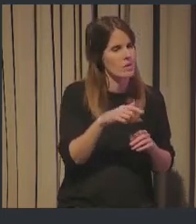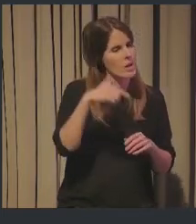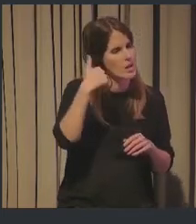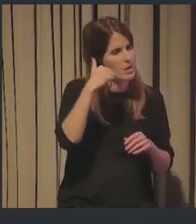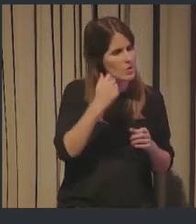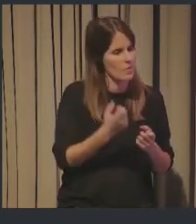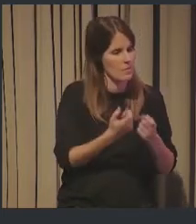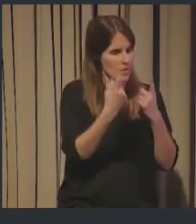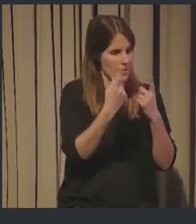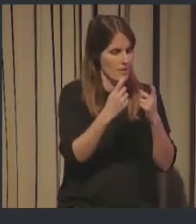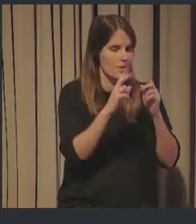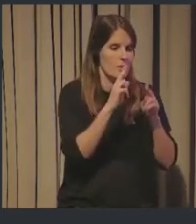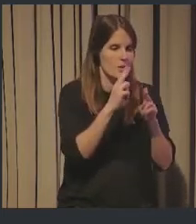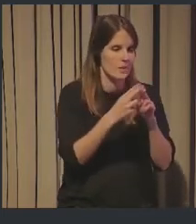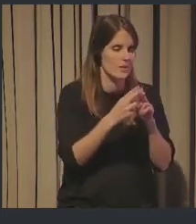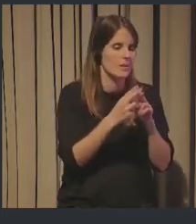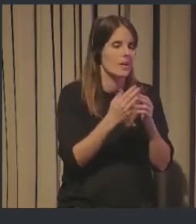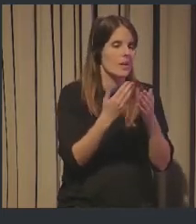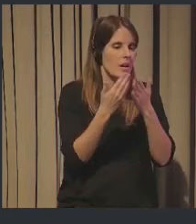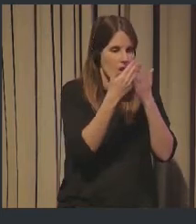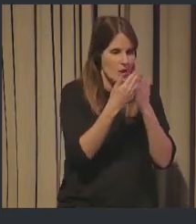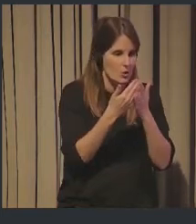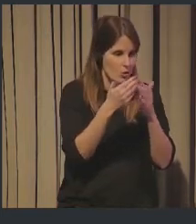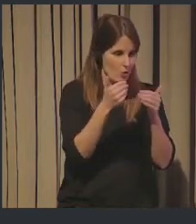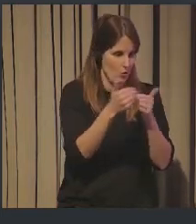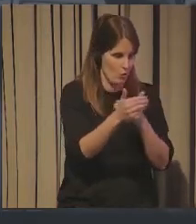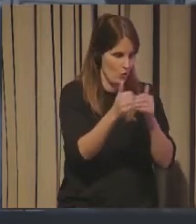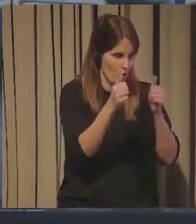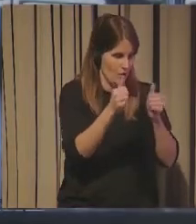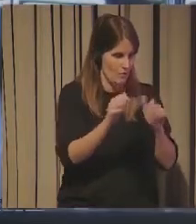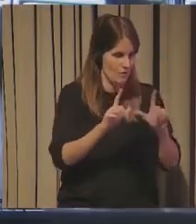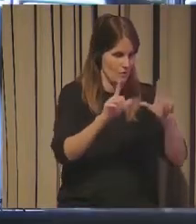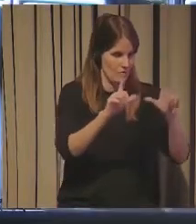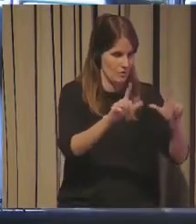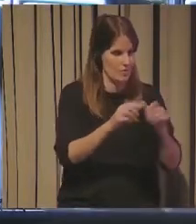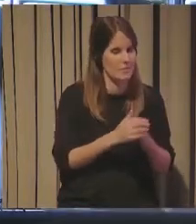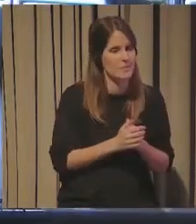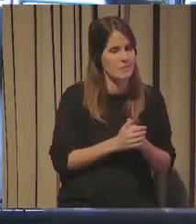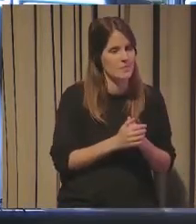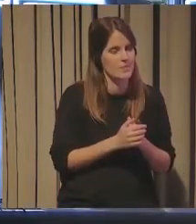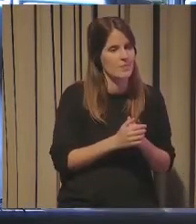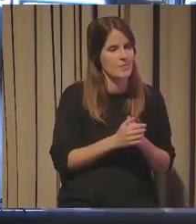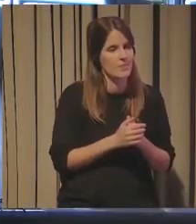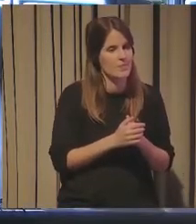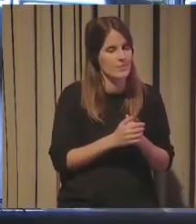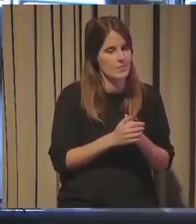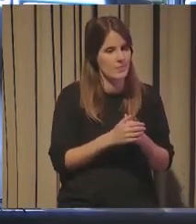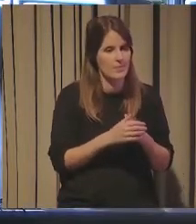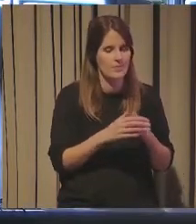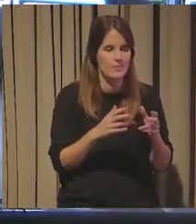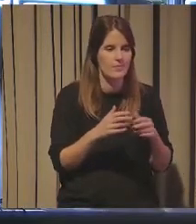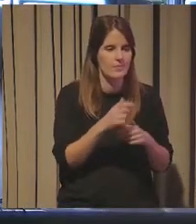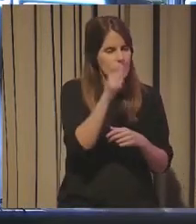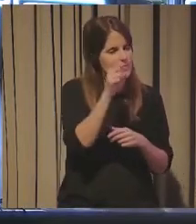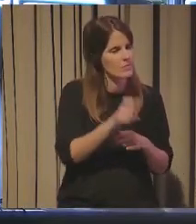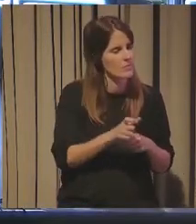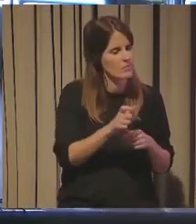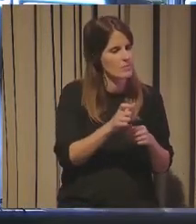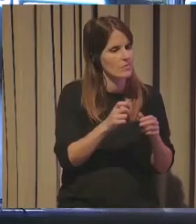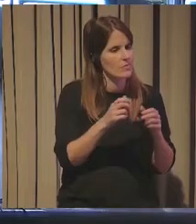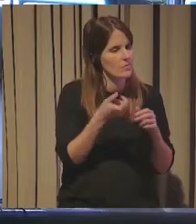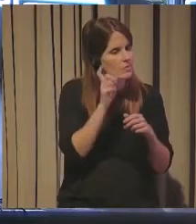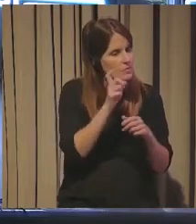en estudios del futuro. Un futurista muy conocido, Jim Data, en la Universidad de Hawái, había creado una concentración